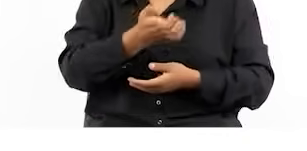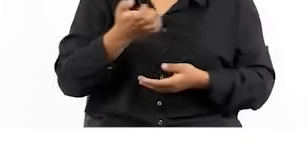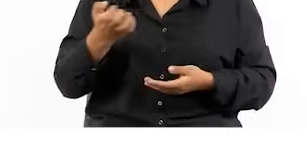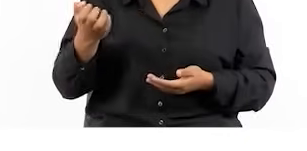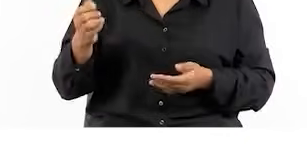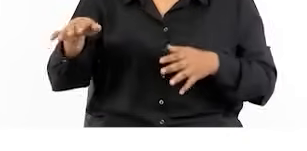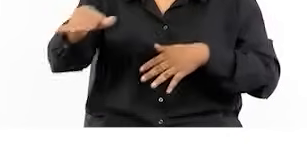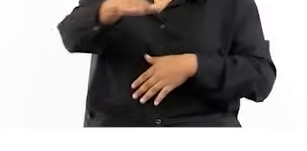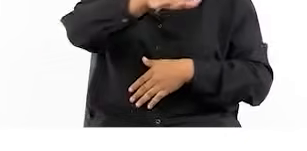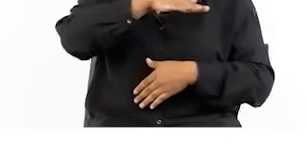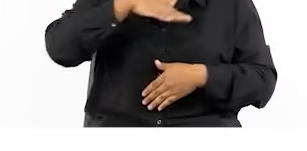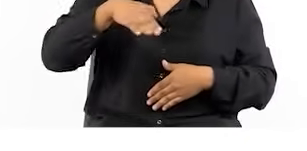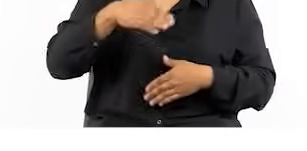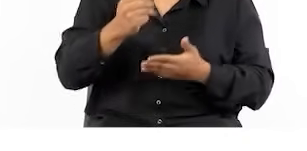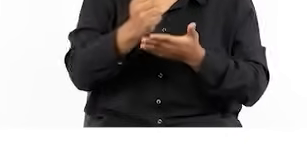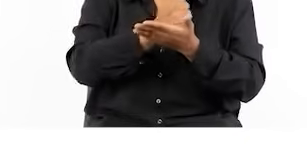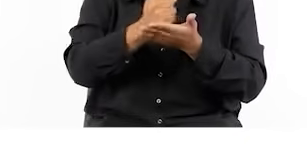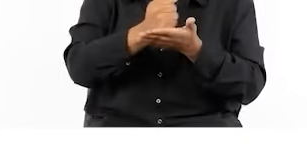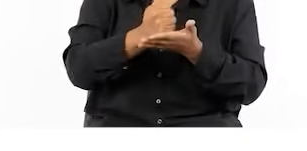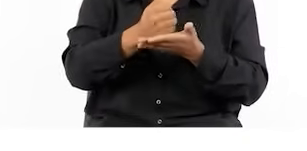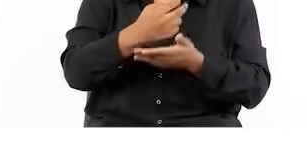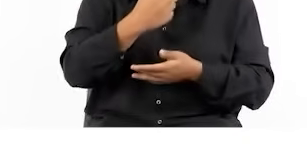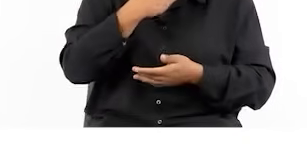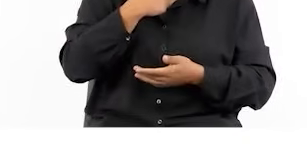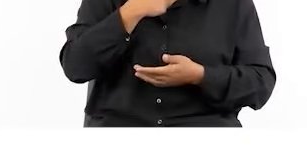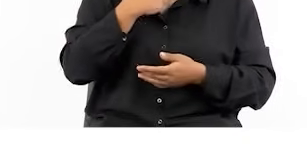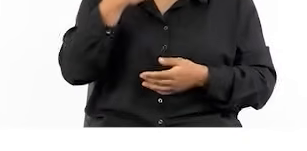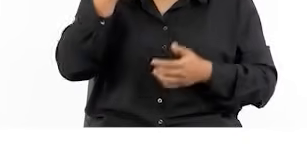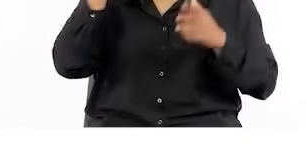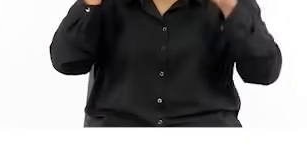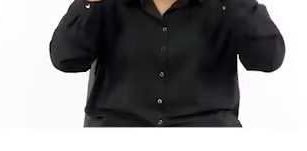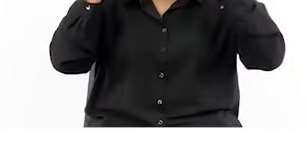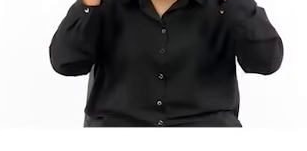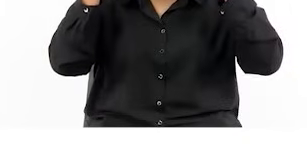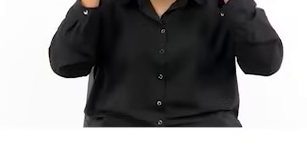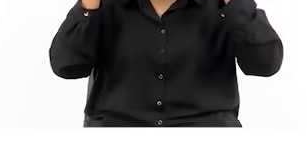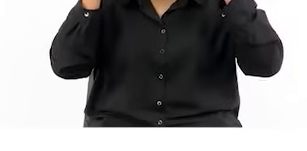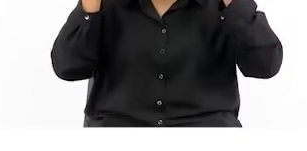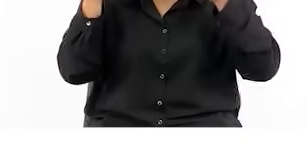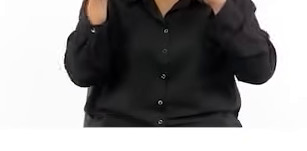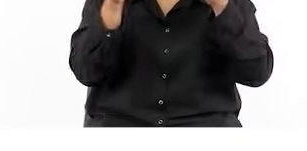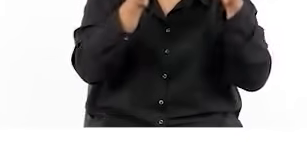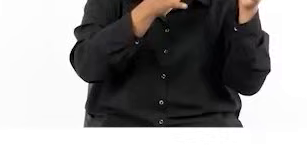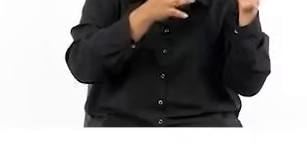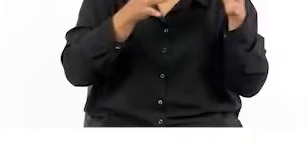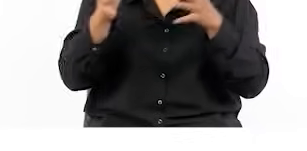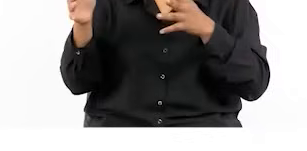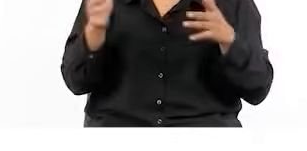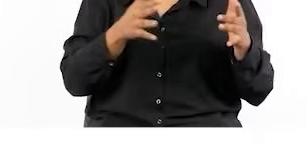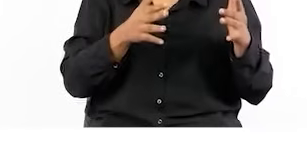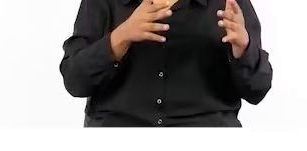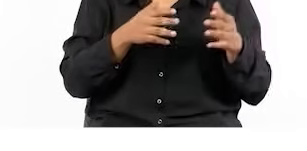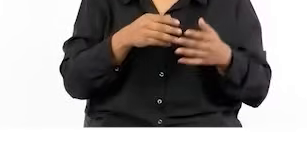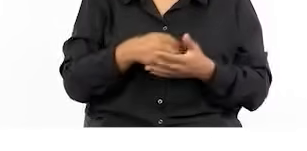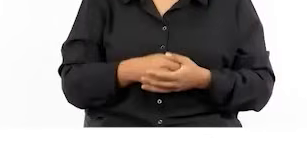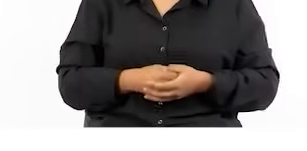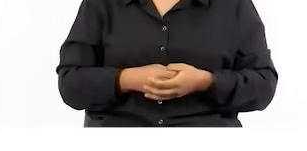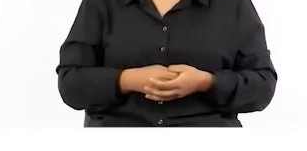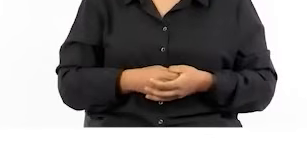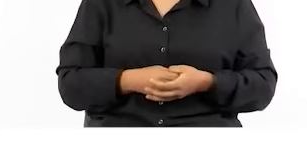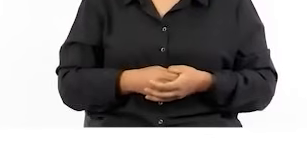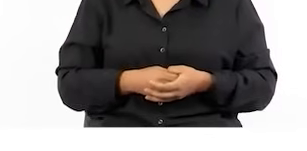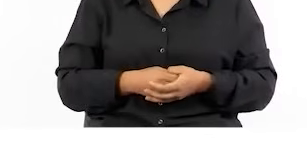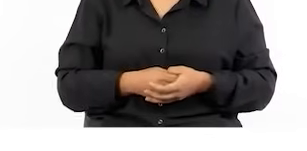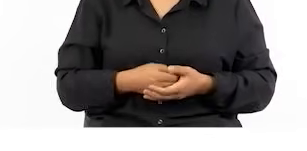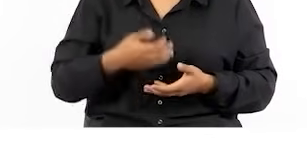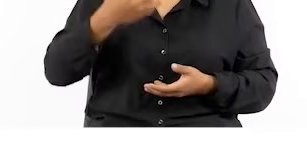de eliminar y transportar sedimentos y otras partículas del suelo de un lugar a otro. Y en la imagen pueden observar el viento,